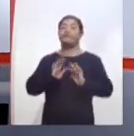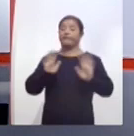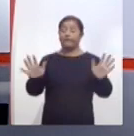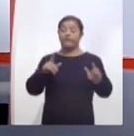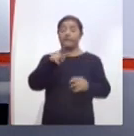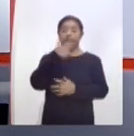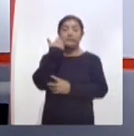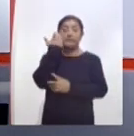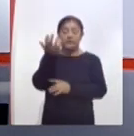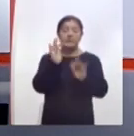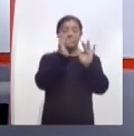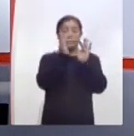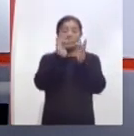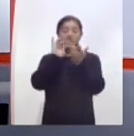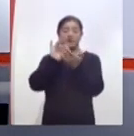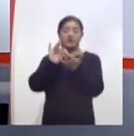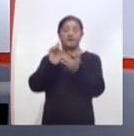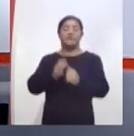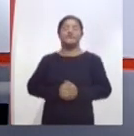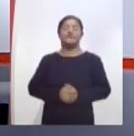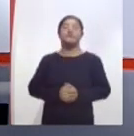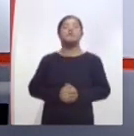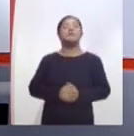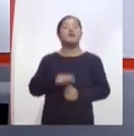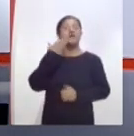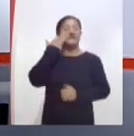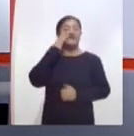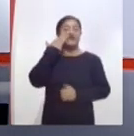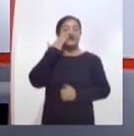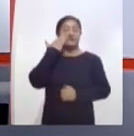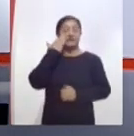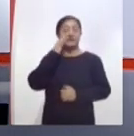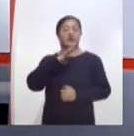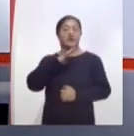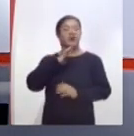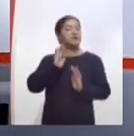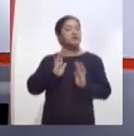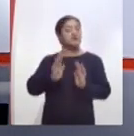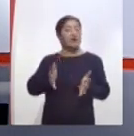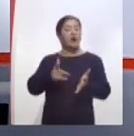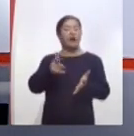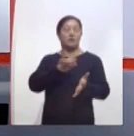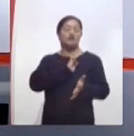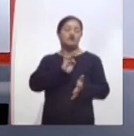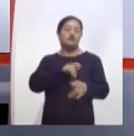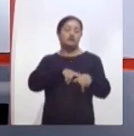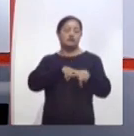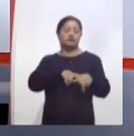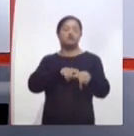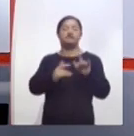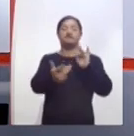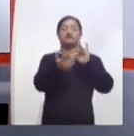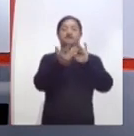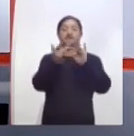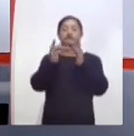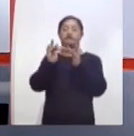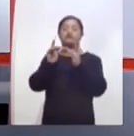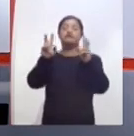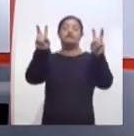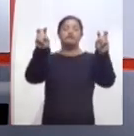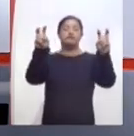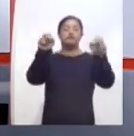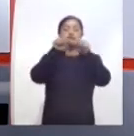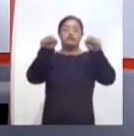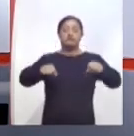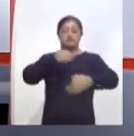órdenes nuestras redes sociales, nuestra página en Facebook, para que nos siga de forma simultánea. Es Sistema de